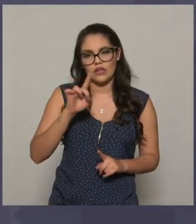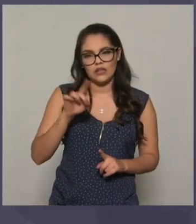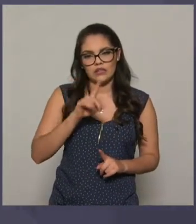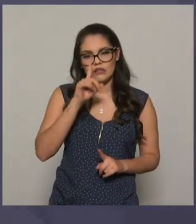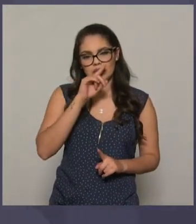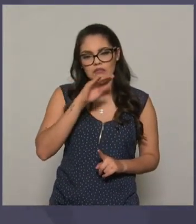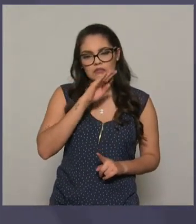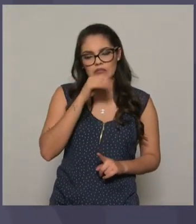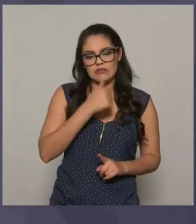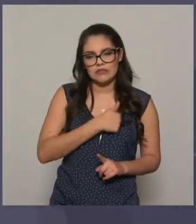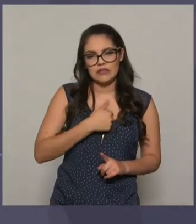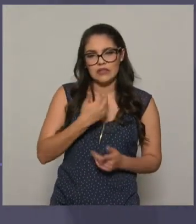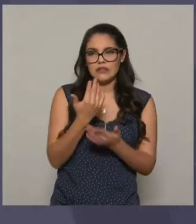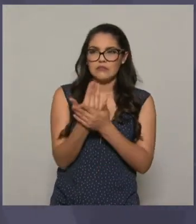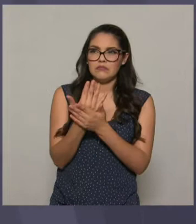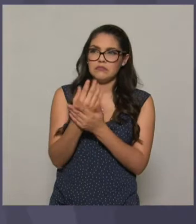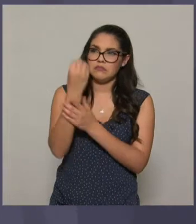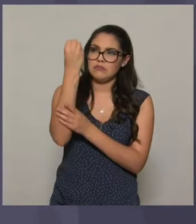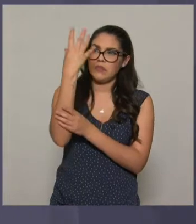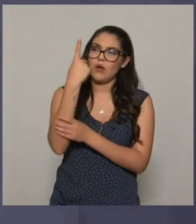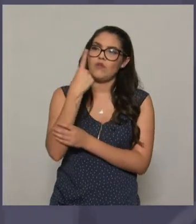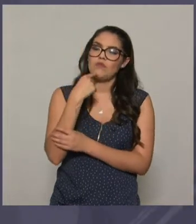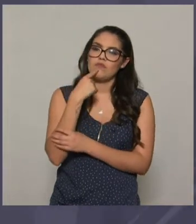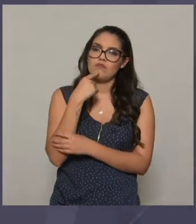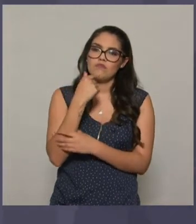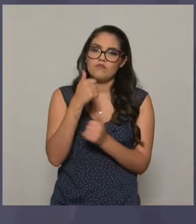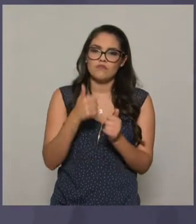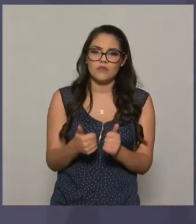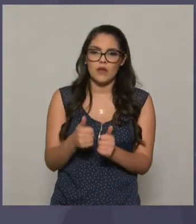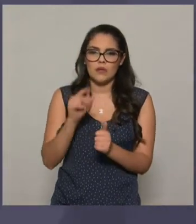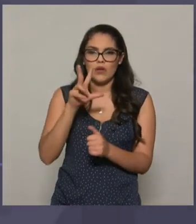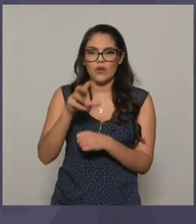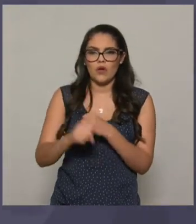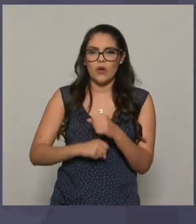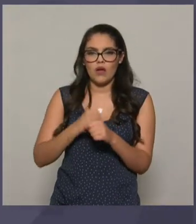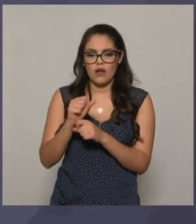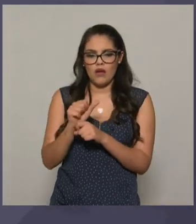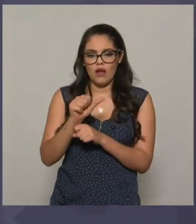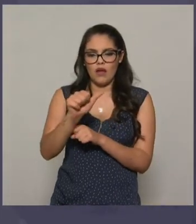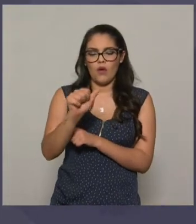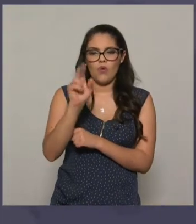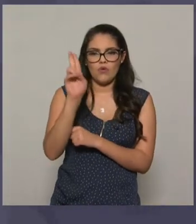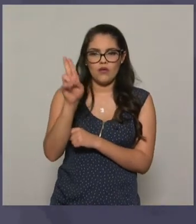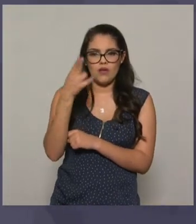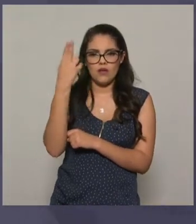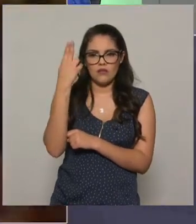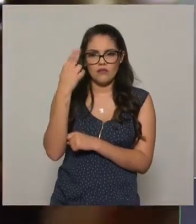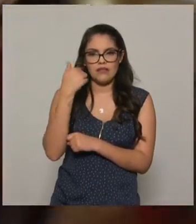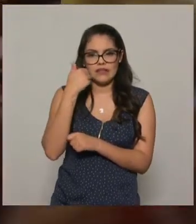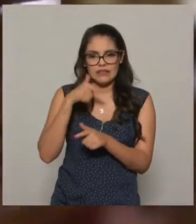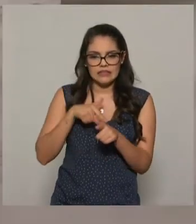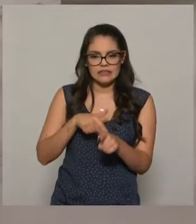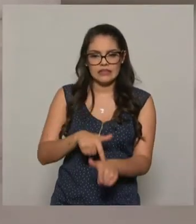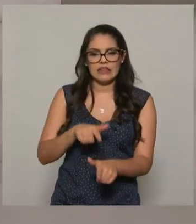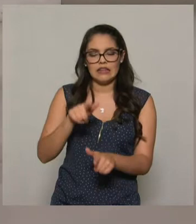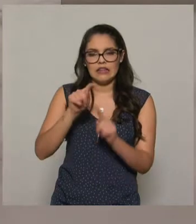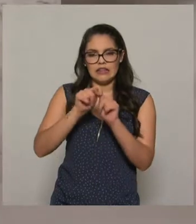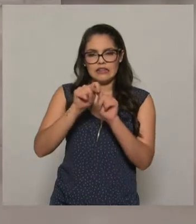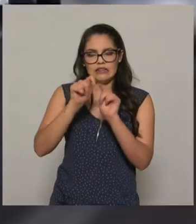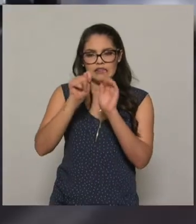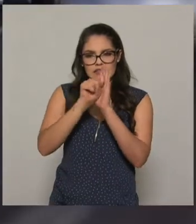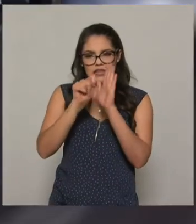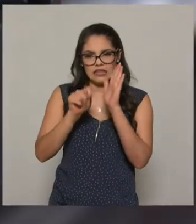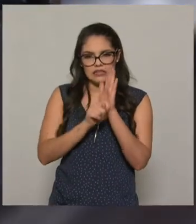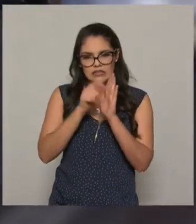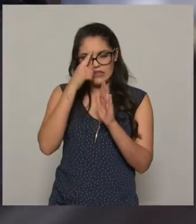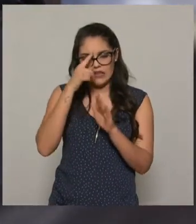cuando él estaba esperando el alto. Él era un joven estudiante de 28 años que se dirigía a la UNAM para seguir haciendo su tesis de doctorado y